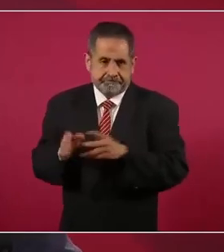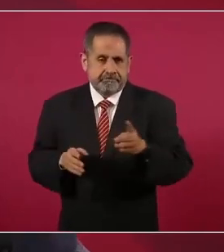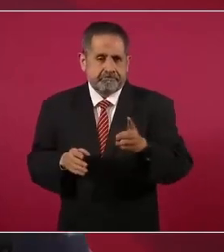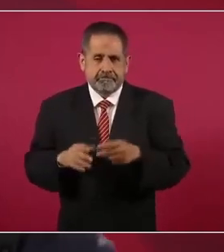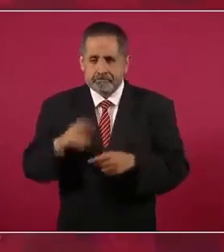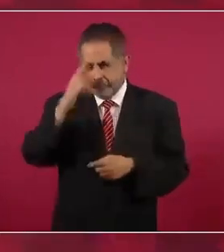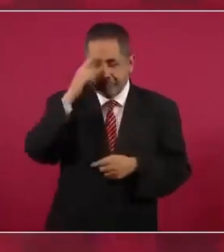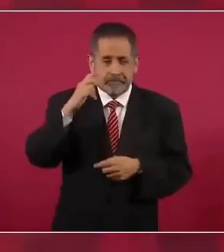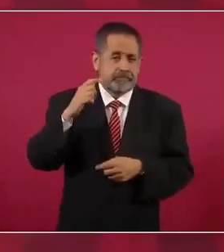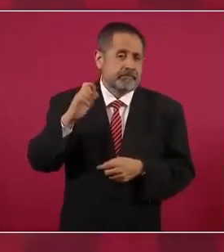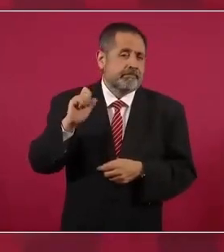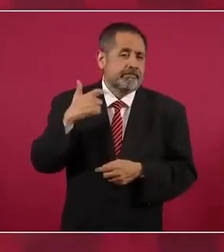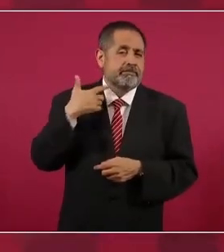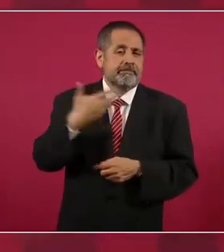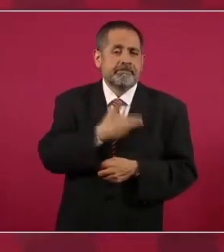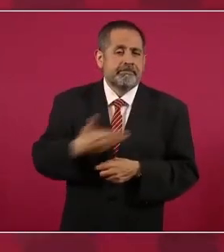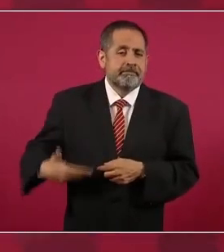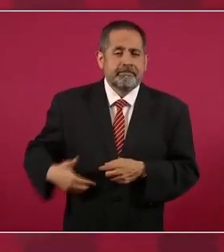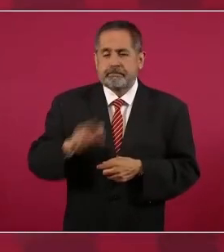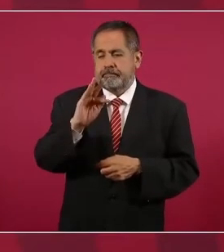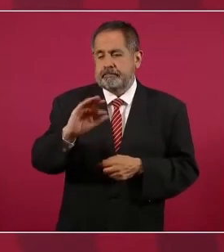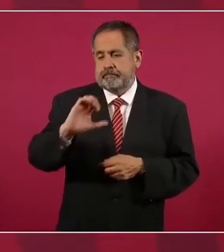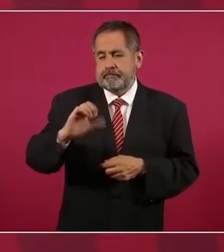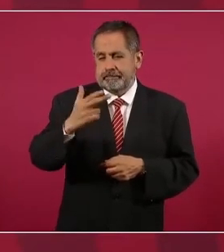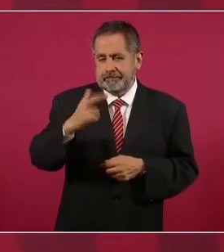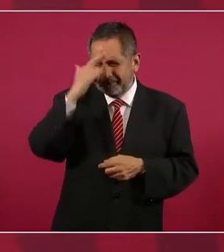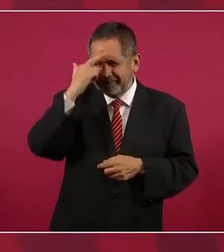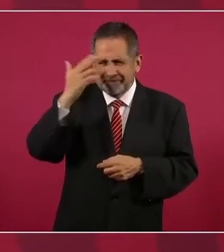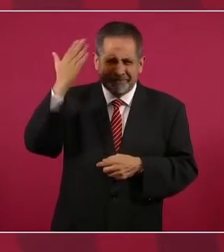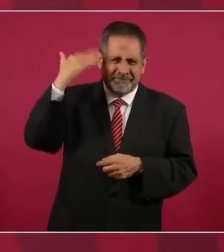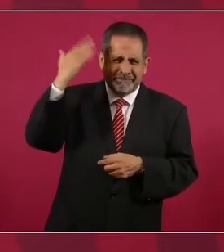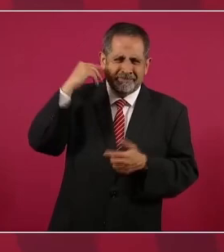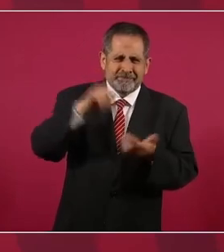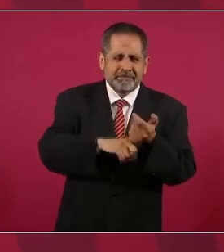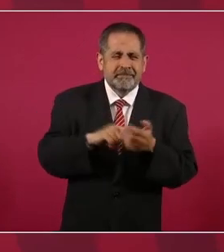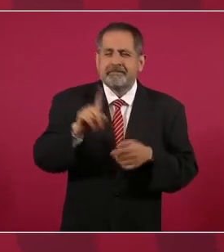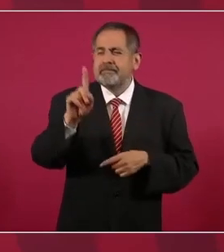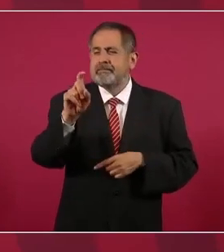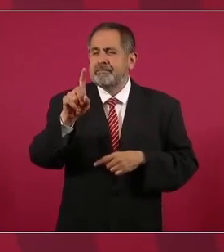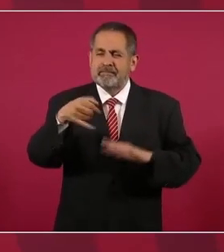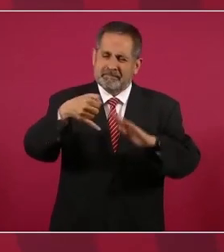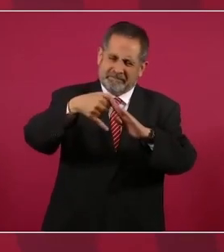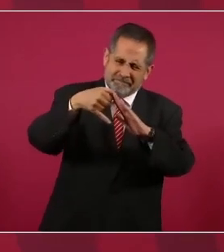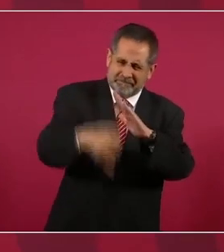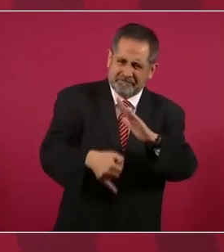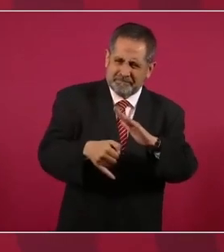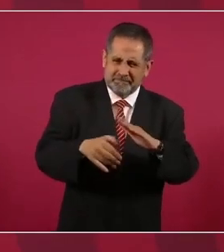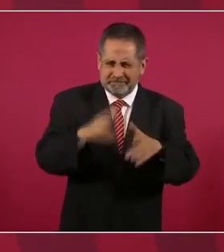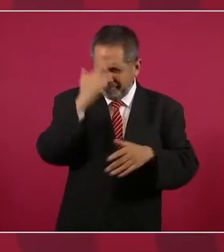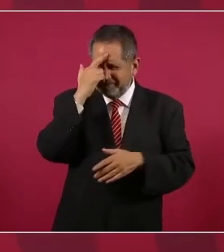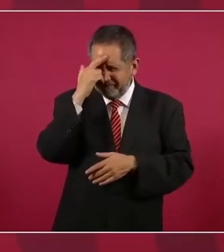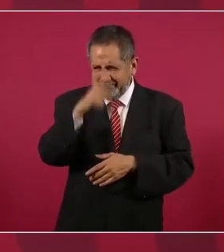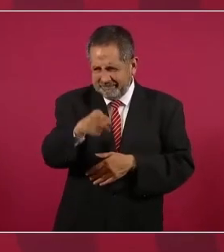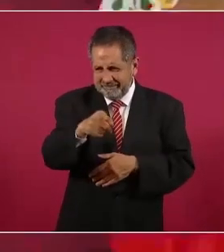cuando Calderón también, ¿te acuerdan de lo de las aguas profundas?